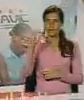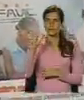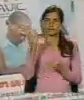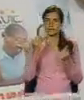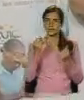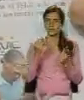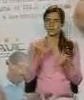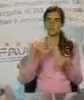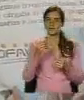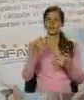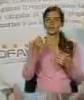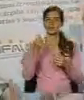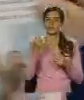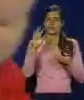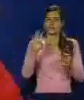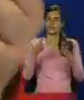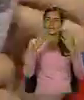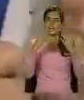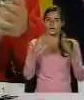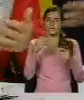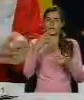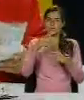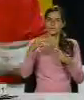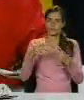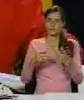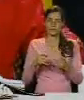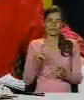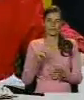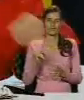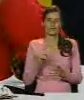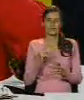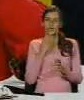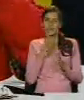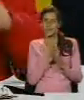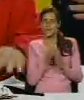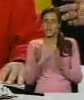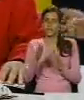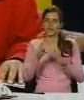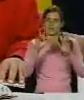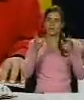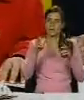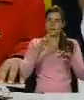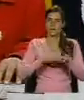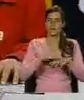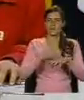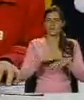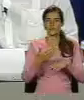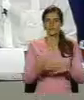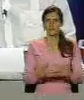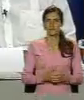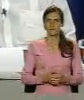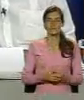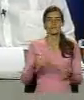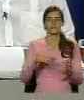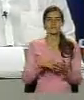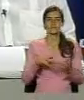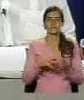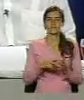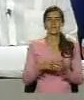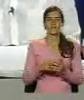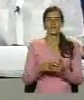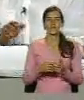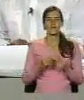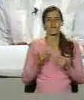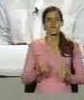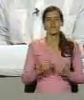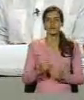productos de consumo masivo. No, pero fíjate, pero fíjate, no, no, No nos salgamos del tema, porque es que ese es el fuerte